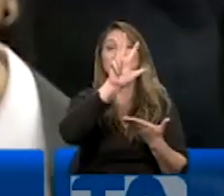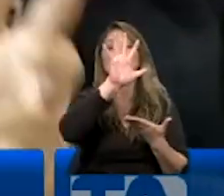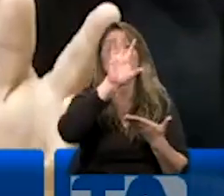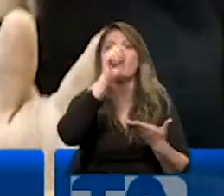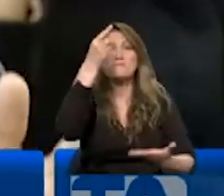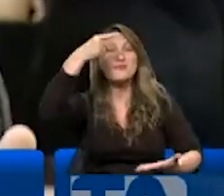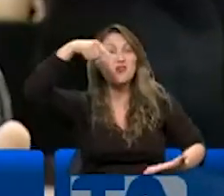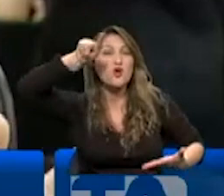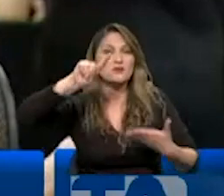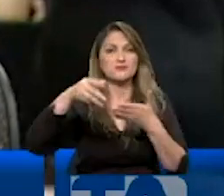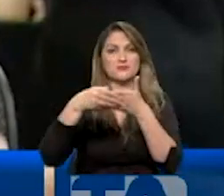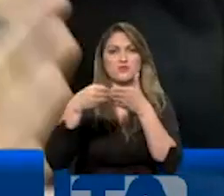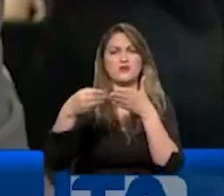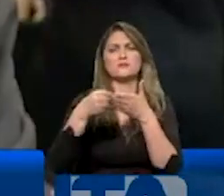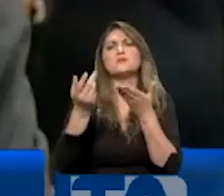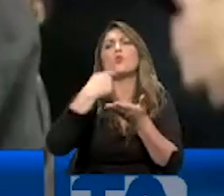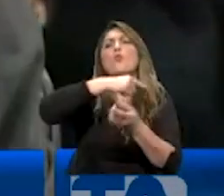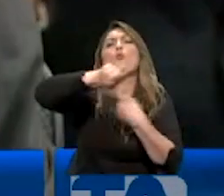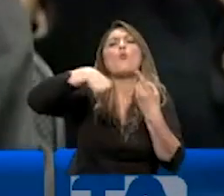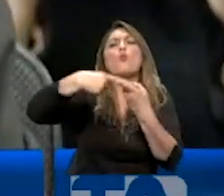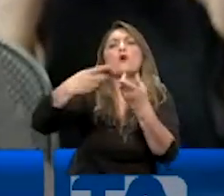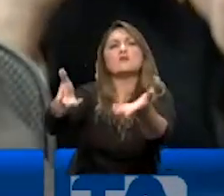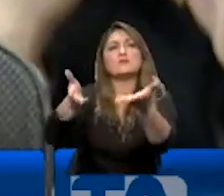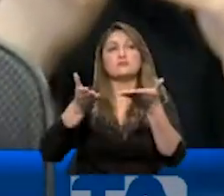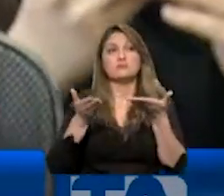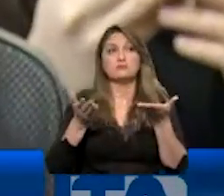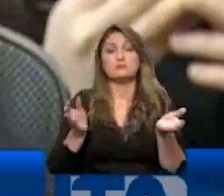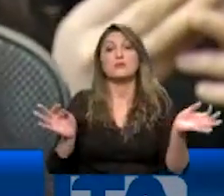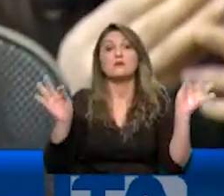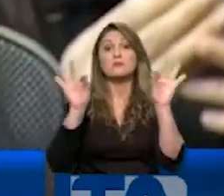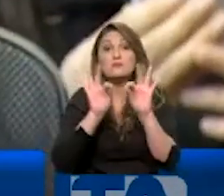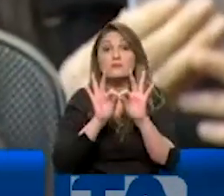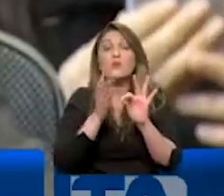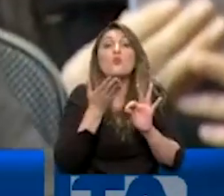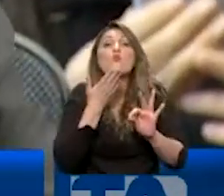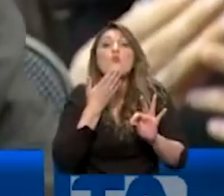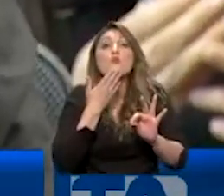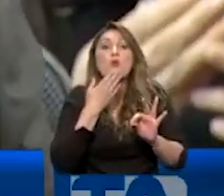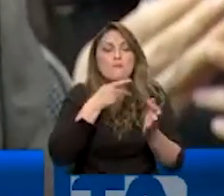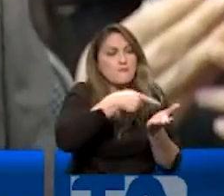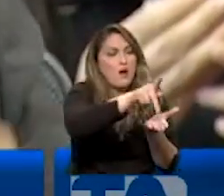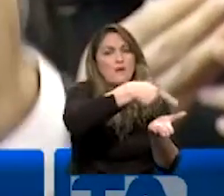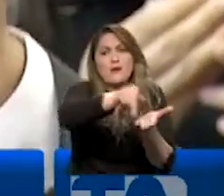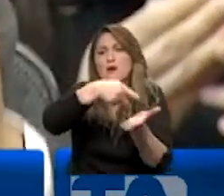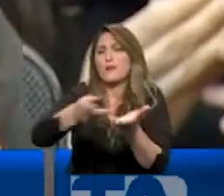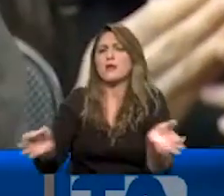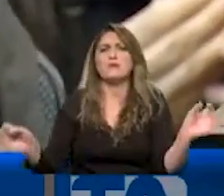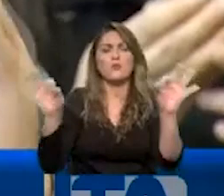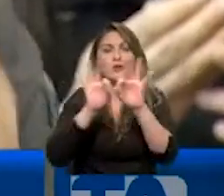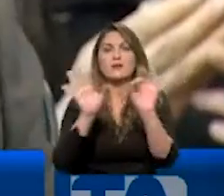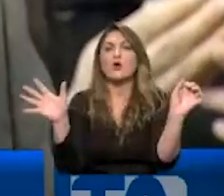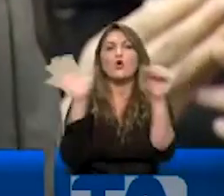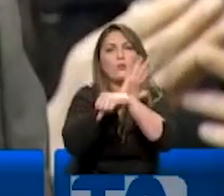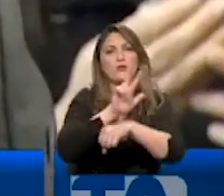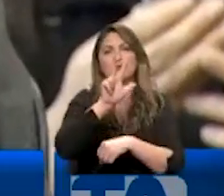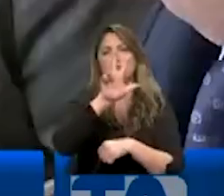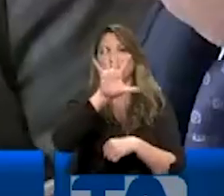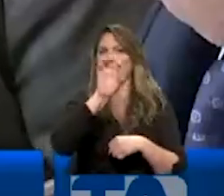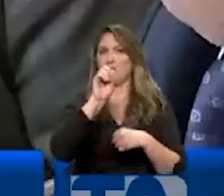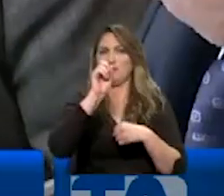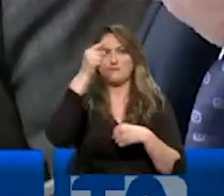200, si 500 millones adicionales lo hacen en bonos, pero los 350 millones en